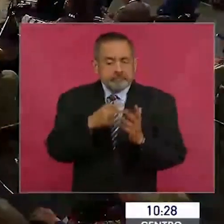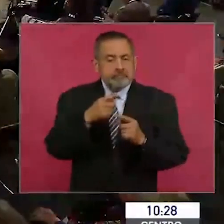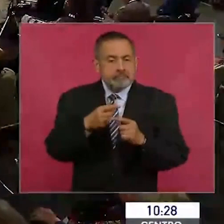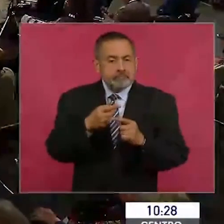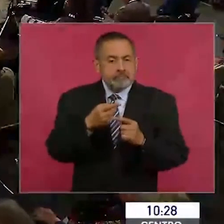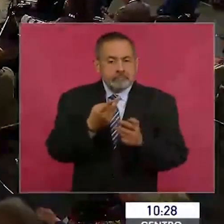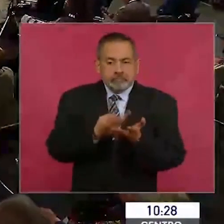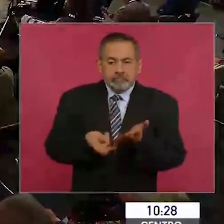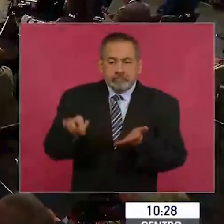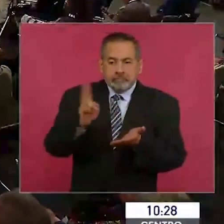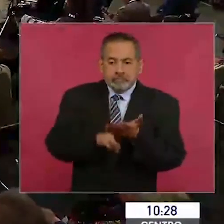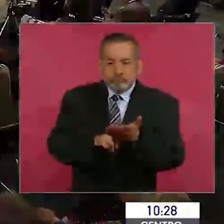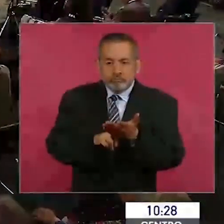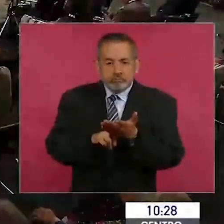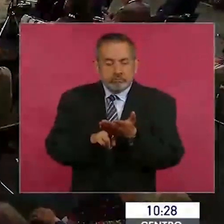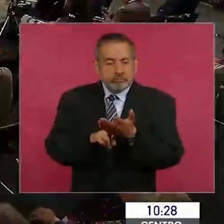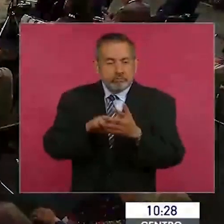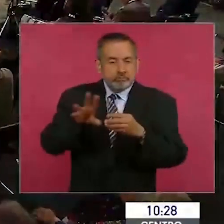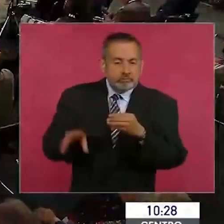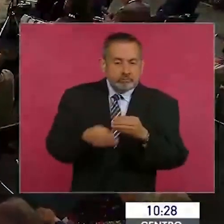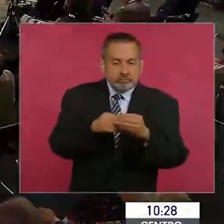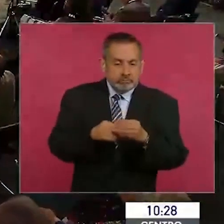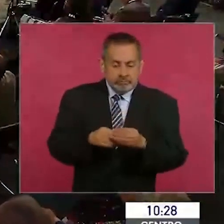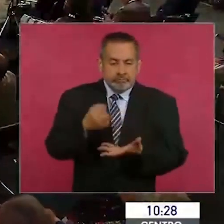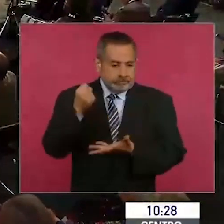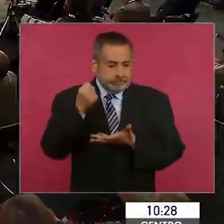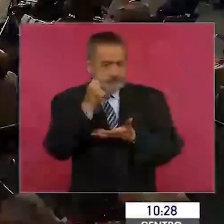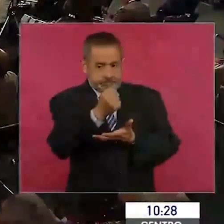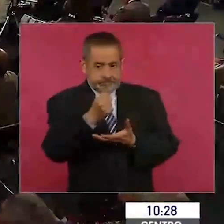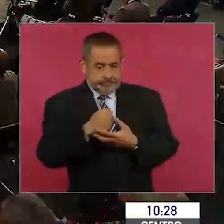se duplica en el